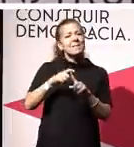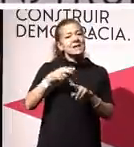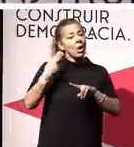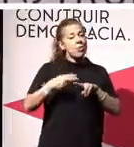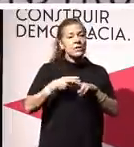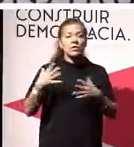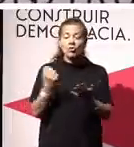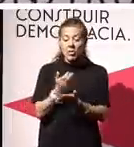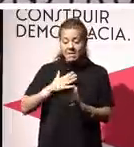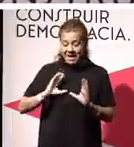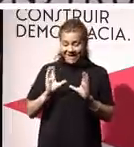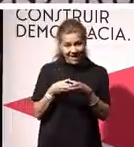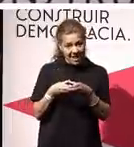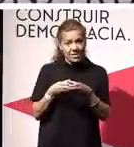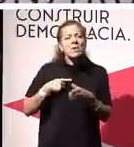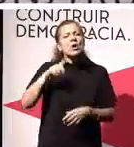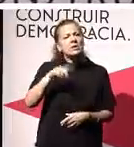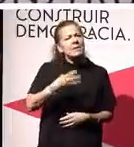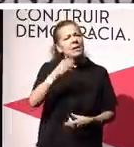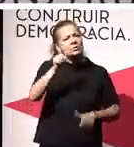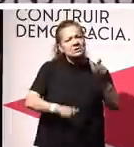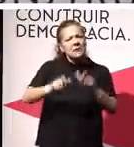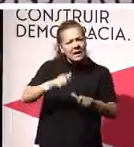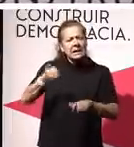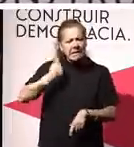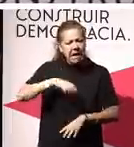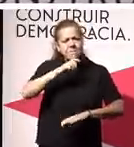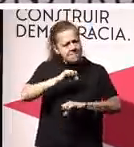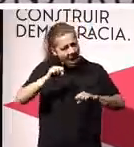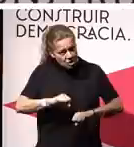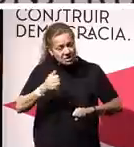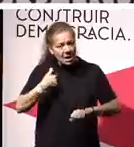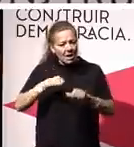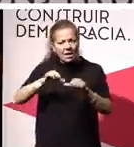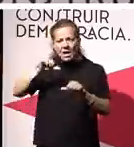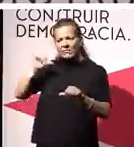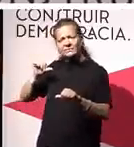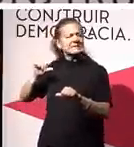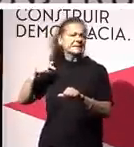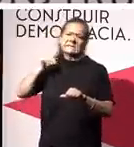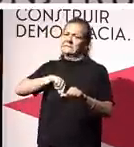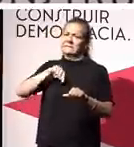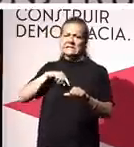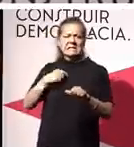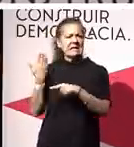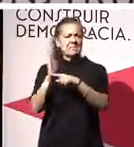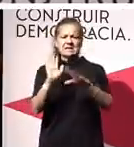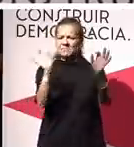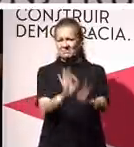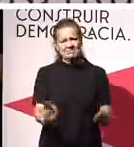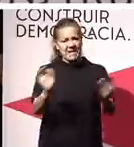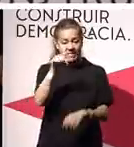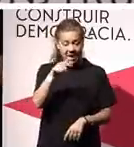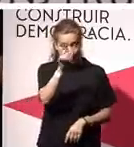a toda mi generación, pero también a mucha gente que peinaba canas y que hacía mucho tiempo que no se sentía representado por nadie en